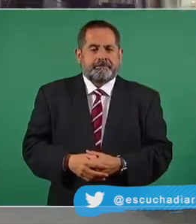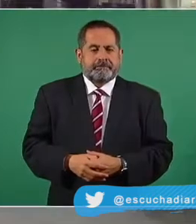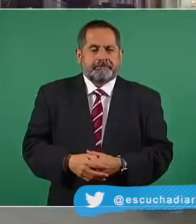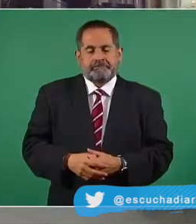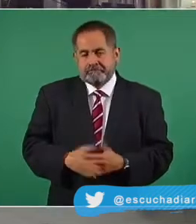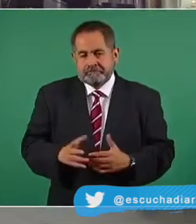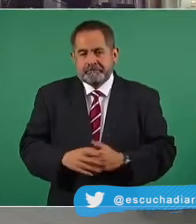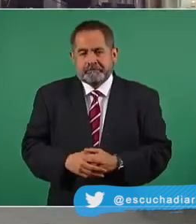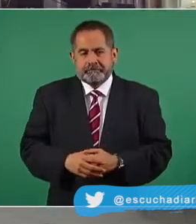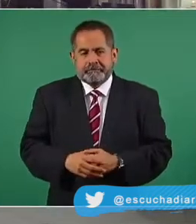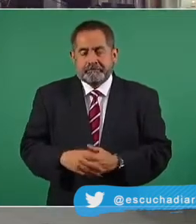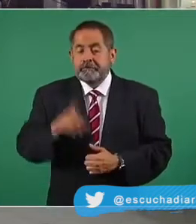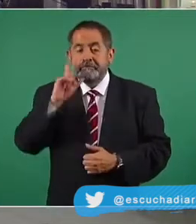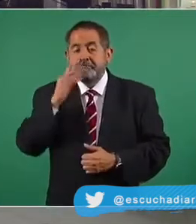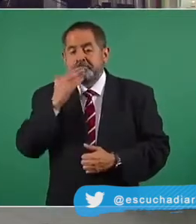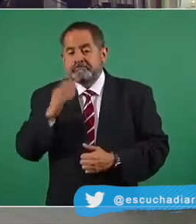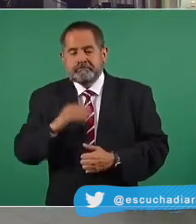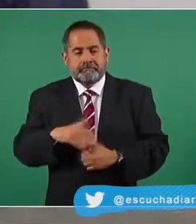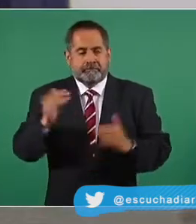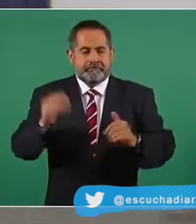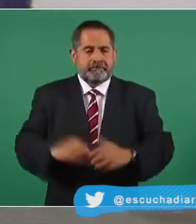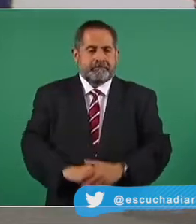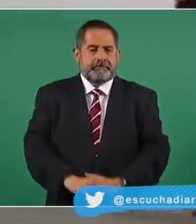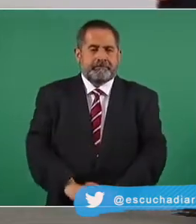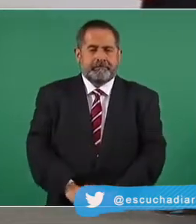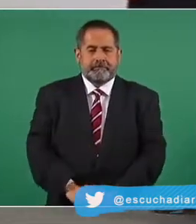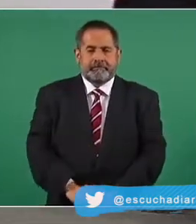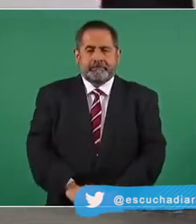Bueno, va a estar bien mañana.